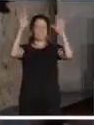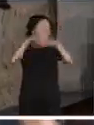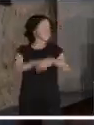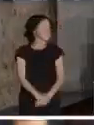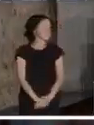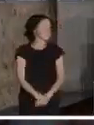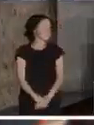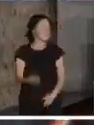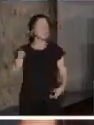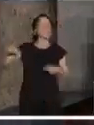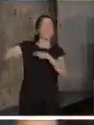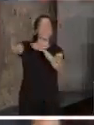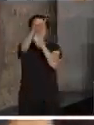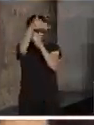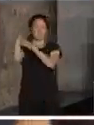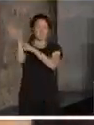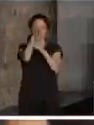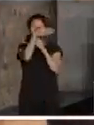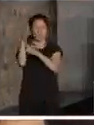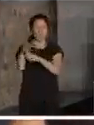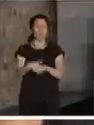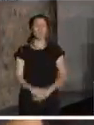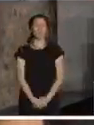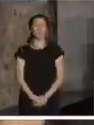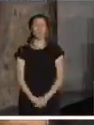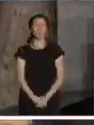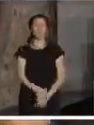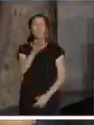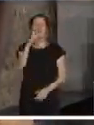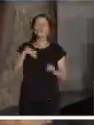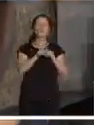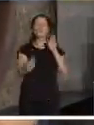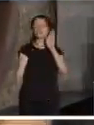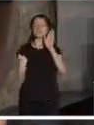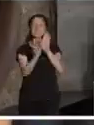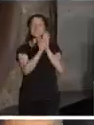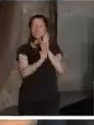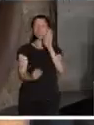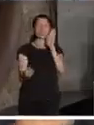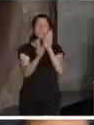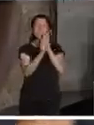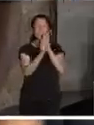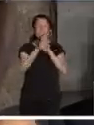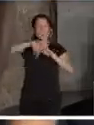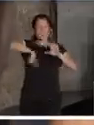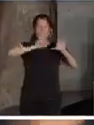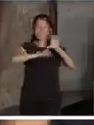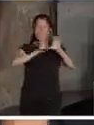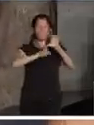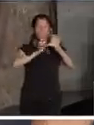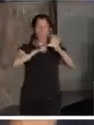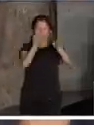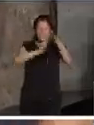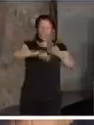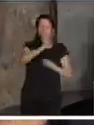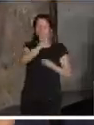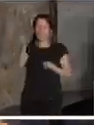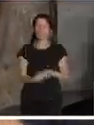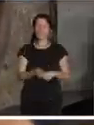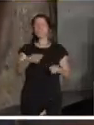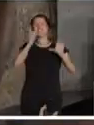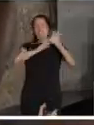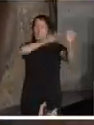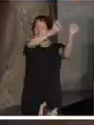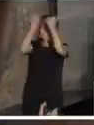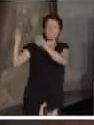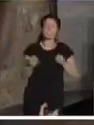la vamos a ondear bien alto porque es el símbolo es el símbolo de que extremadura no se vende se